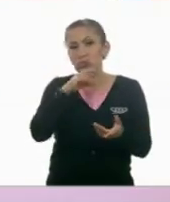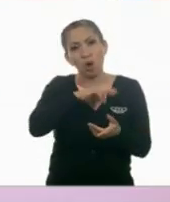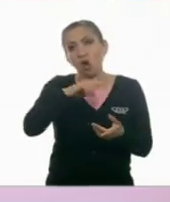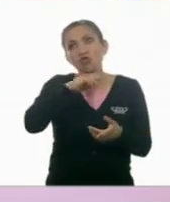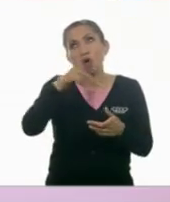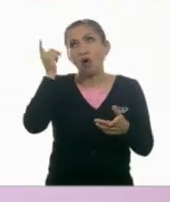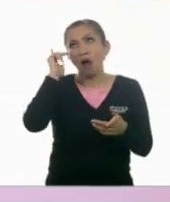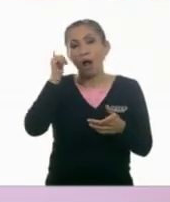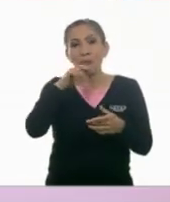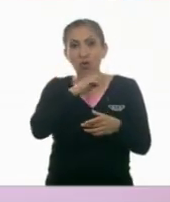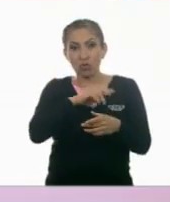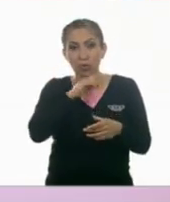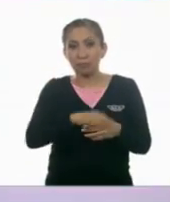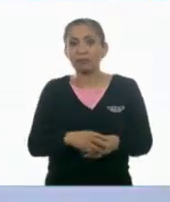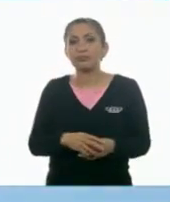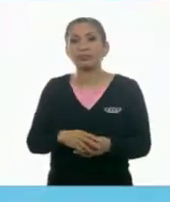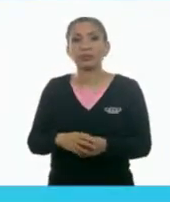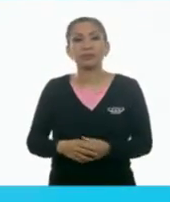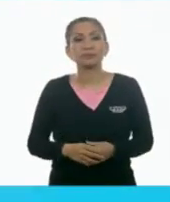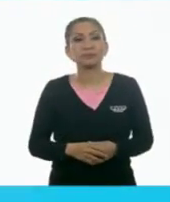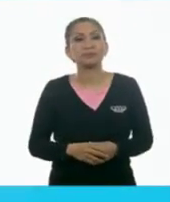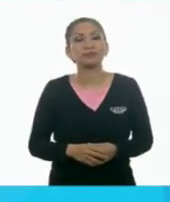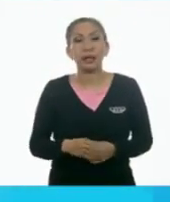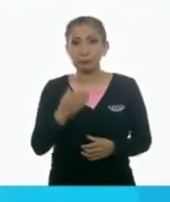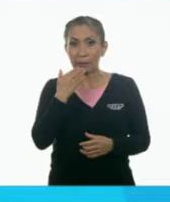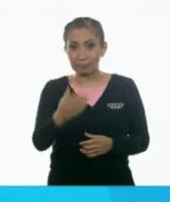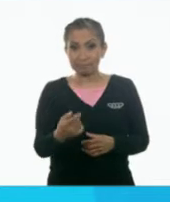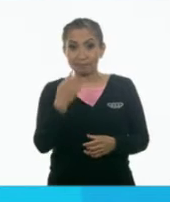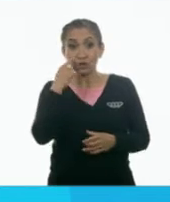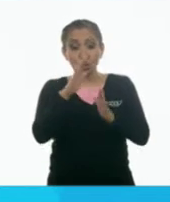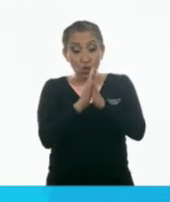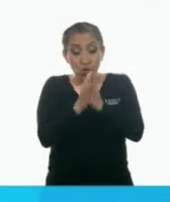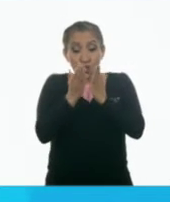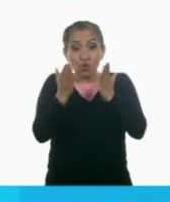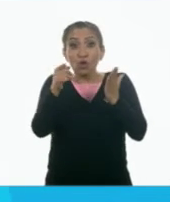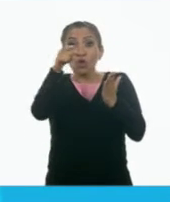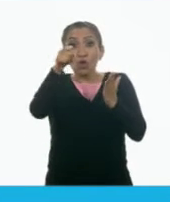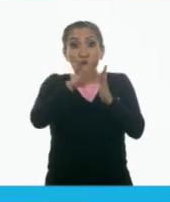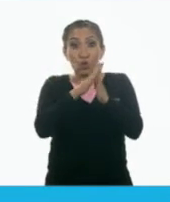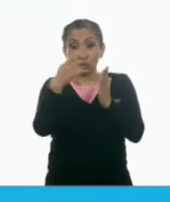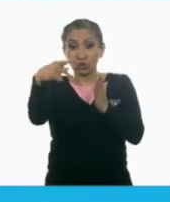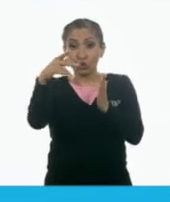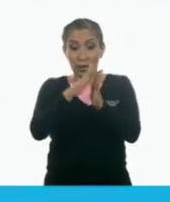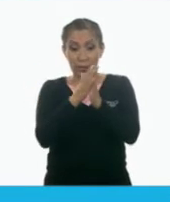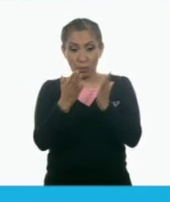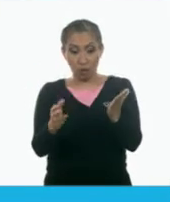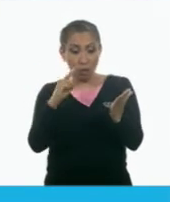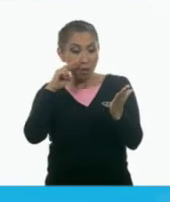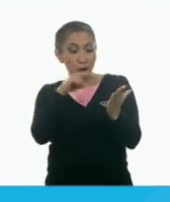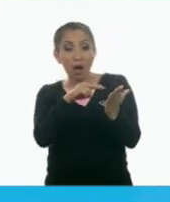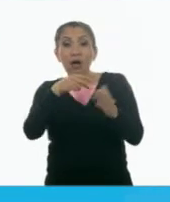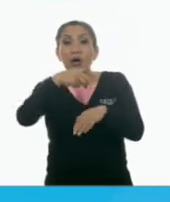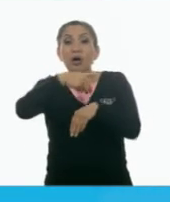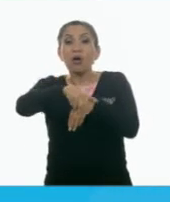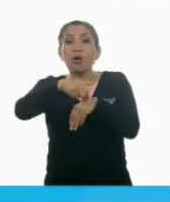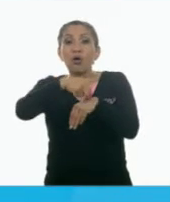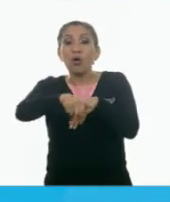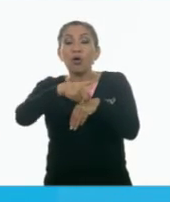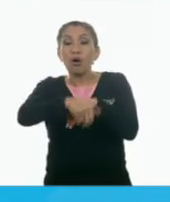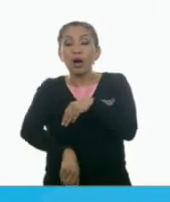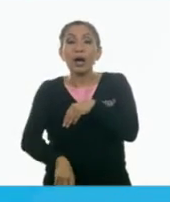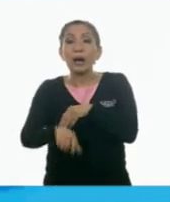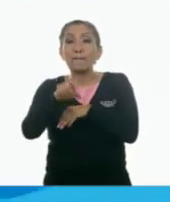sea muy pronto, ¿verdad? Ay, sí. Muy bien. Abran su libro ahora en la página